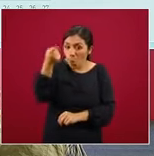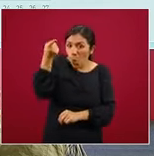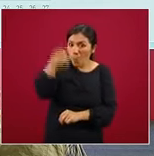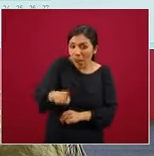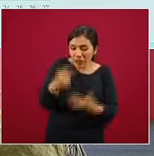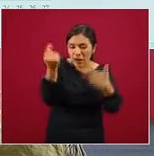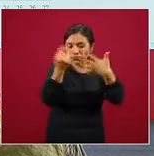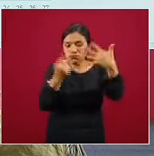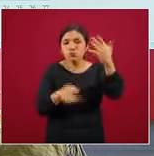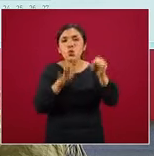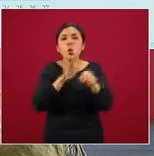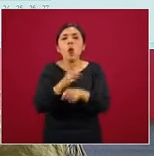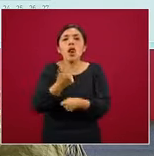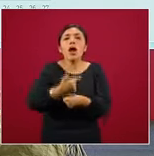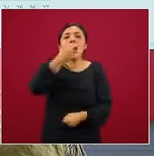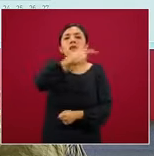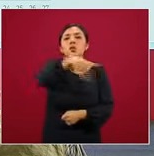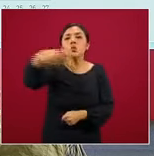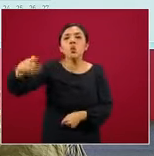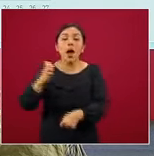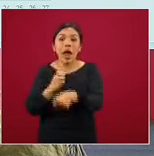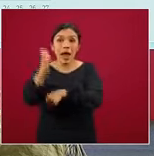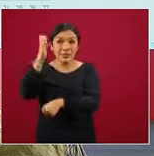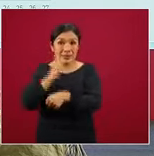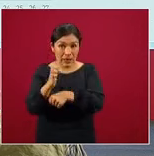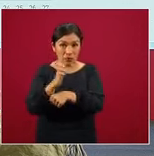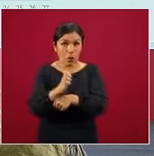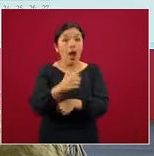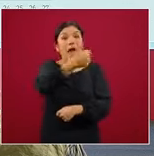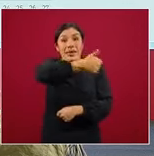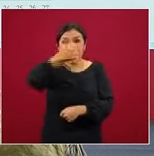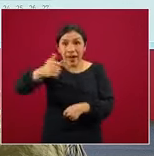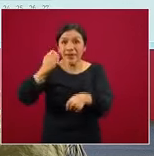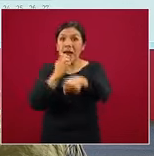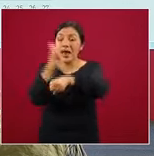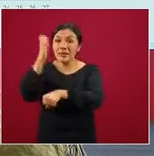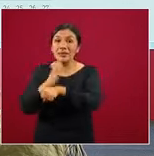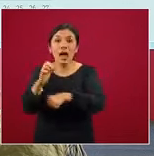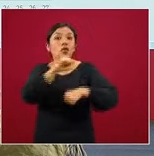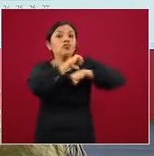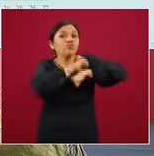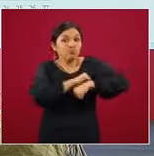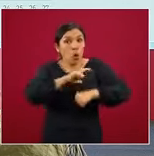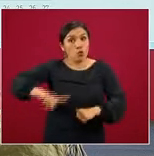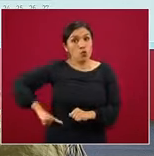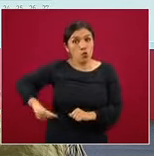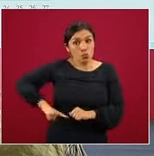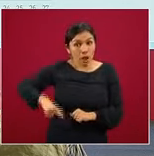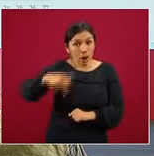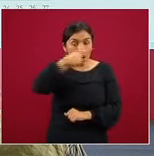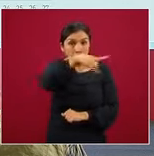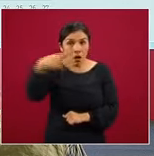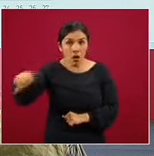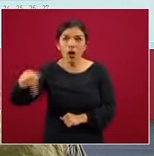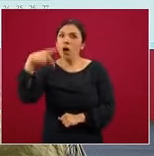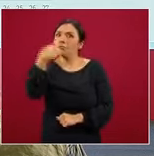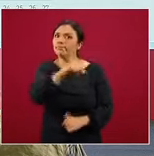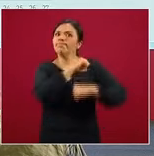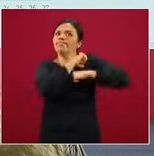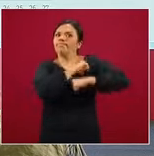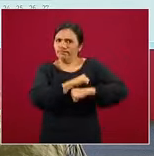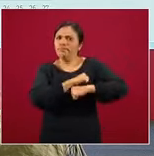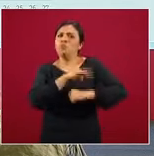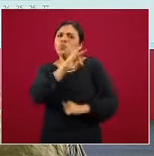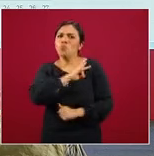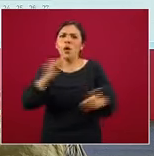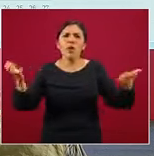estados de acuerdo a su nivel de riesgo. La autoridad sanitaria estatal, que es el gobierno del estado, es completamente